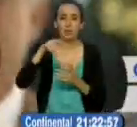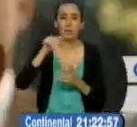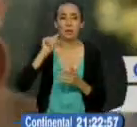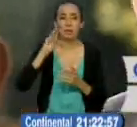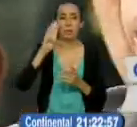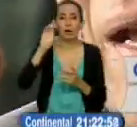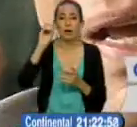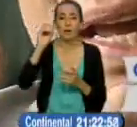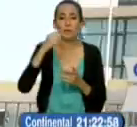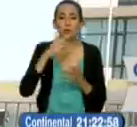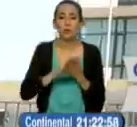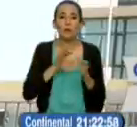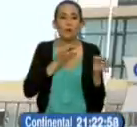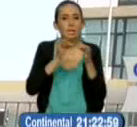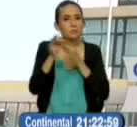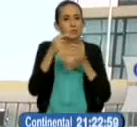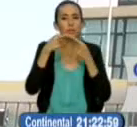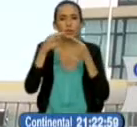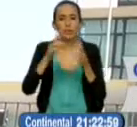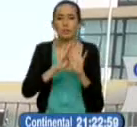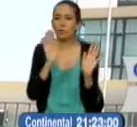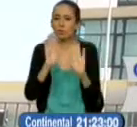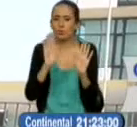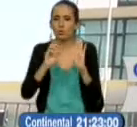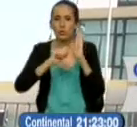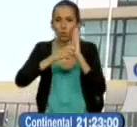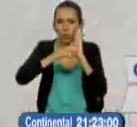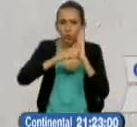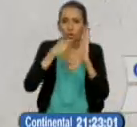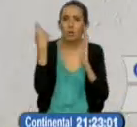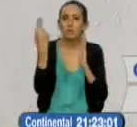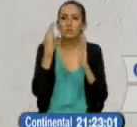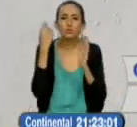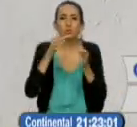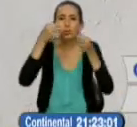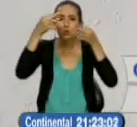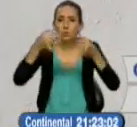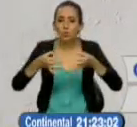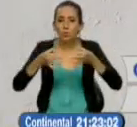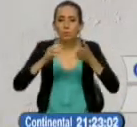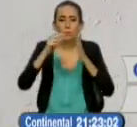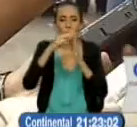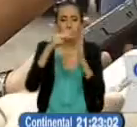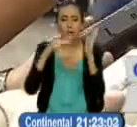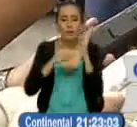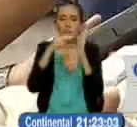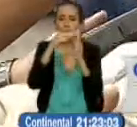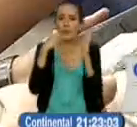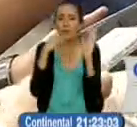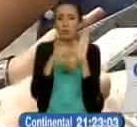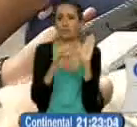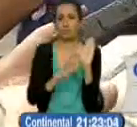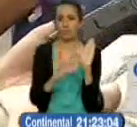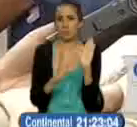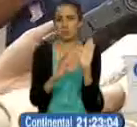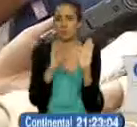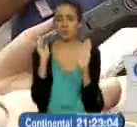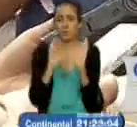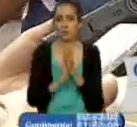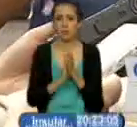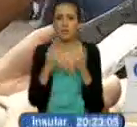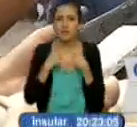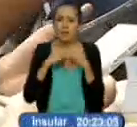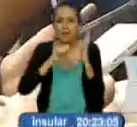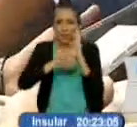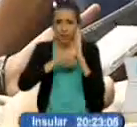por el segundo mandatario. Acotó que este organismo cumple su labor ajustado a lo que manda la norma. La Contraloría no